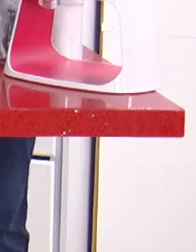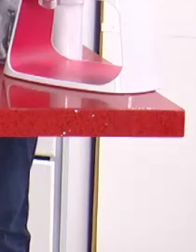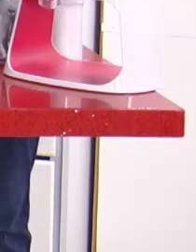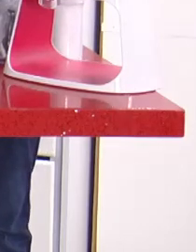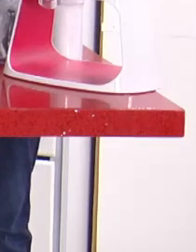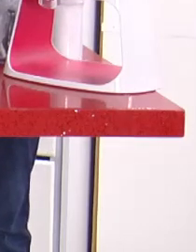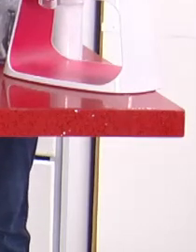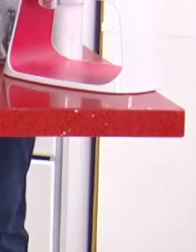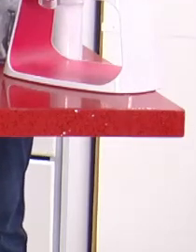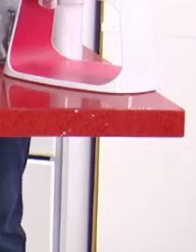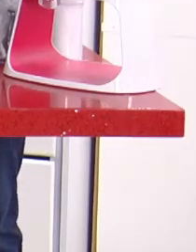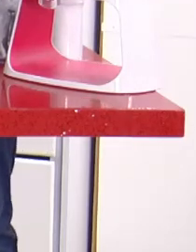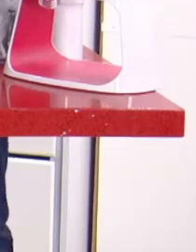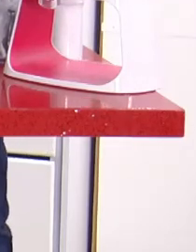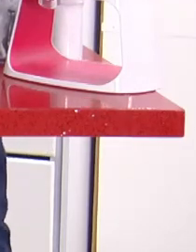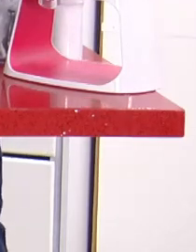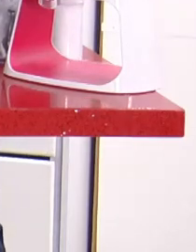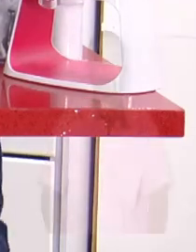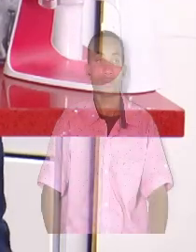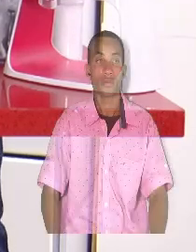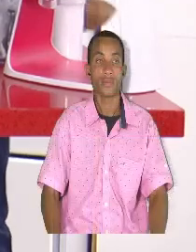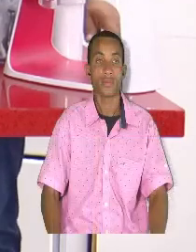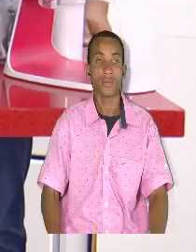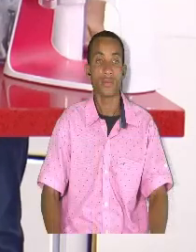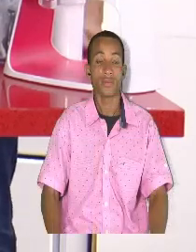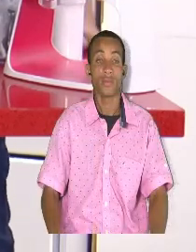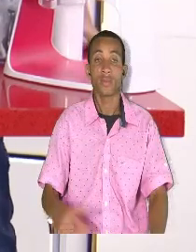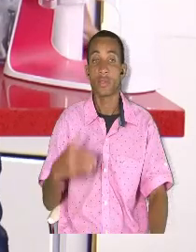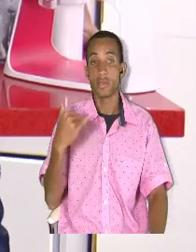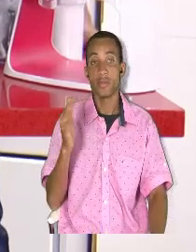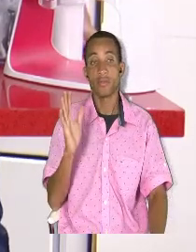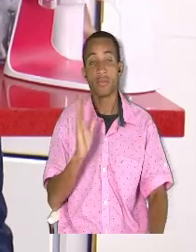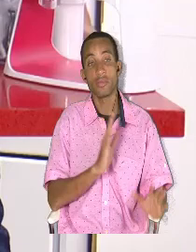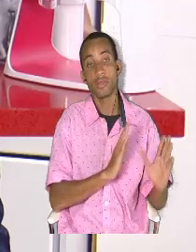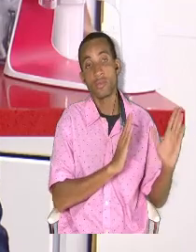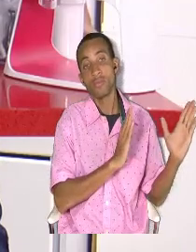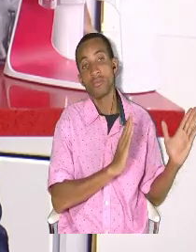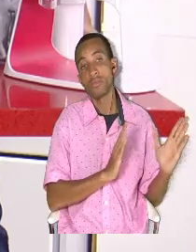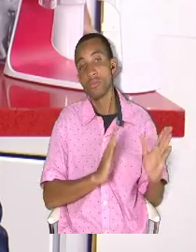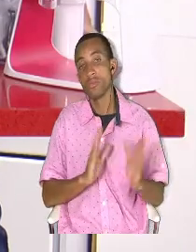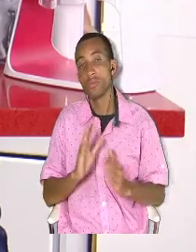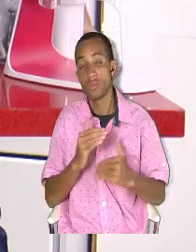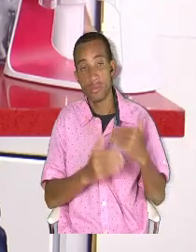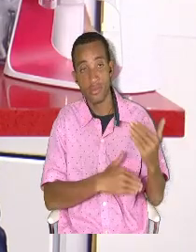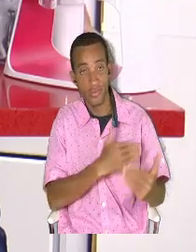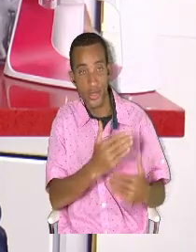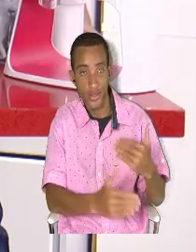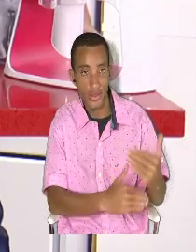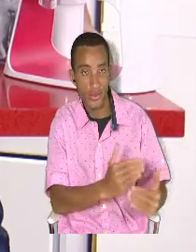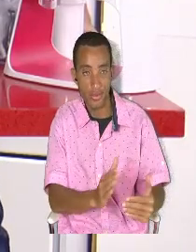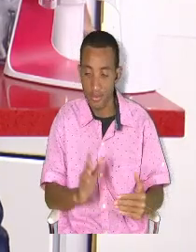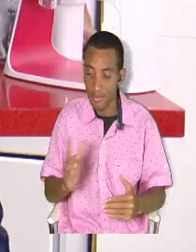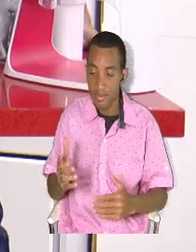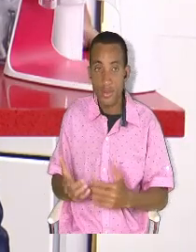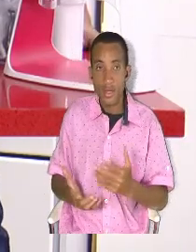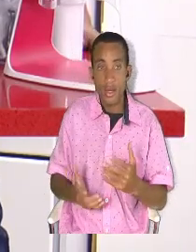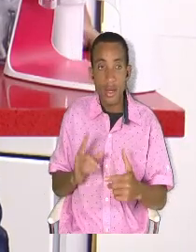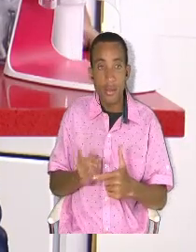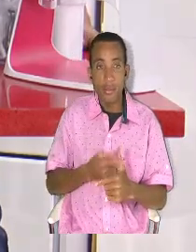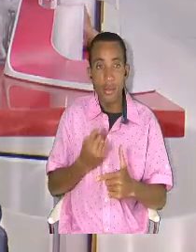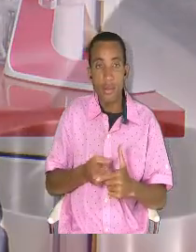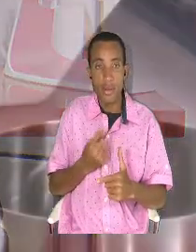Bueno, y continuando con nuestro recetario, ya tenemos acá nuestro proceso, como les venía contando, nuestro puré de papa criollo, ¿sí? ¿Sí? Este puré de papa criolla que lo tenemos